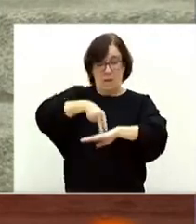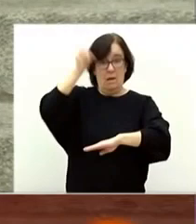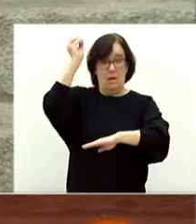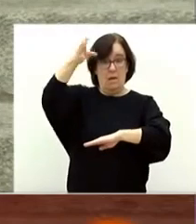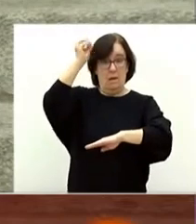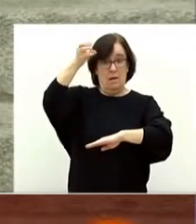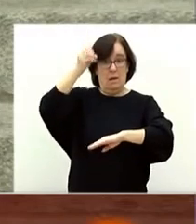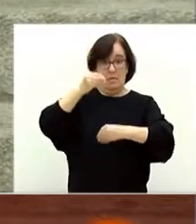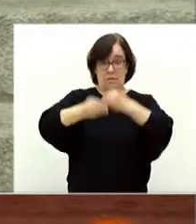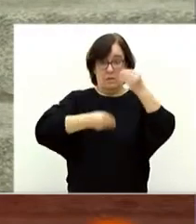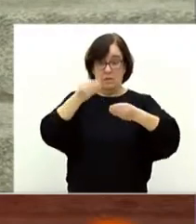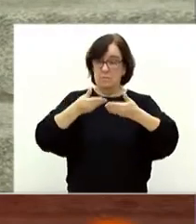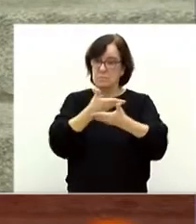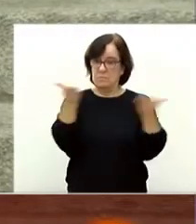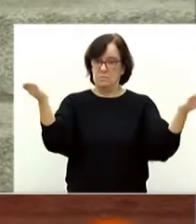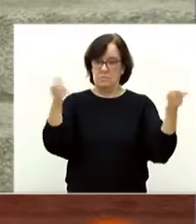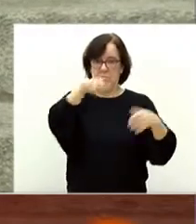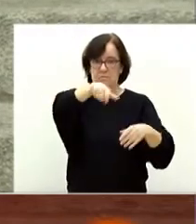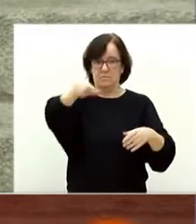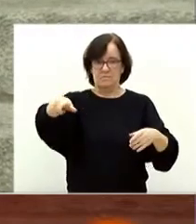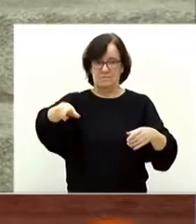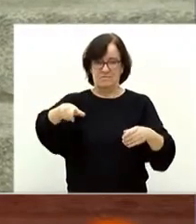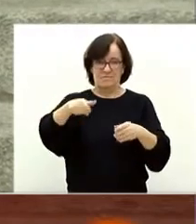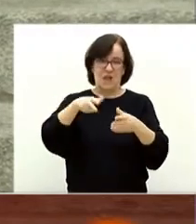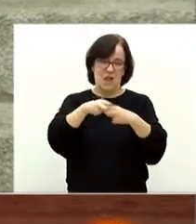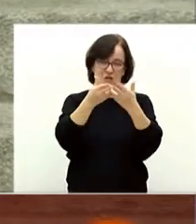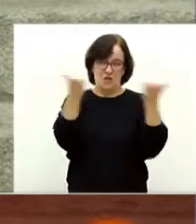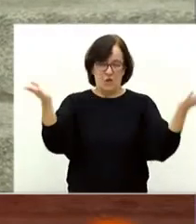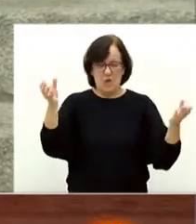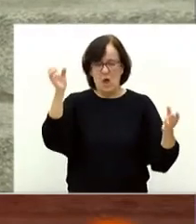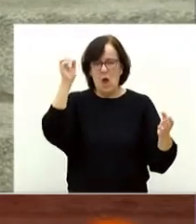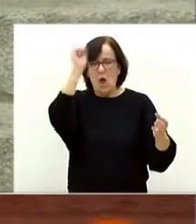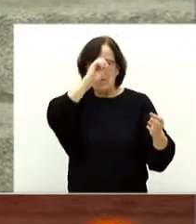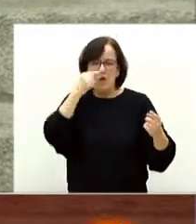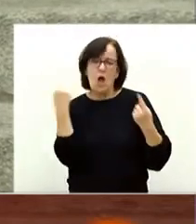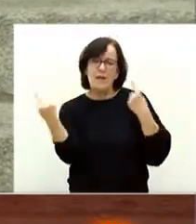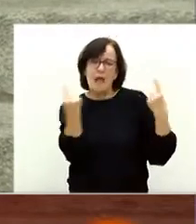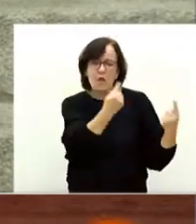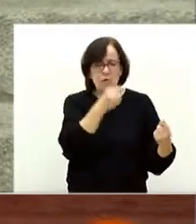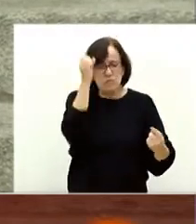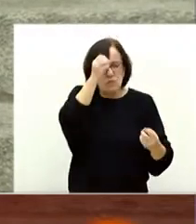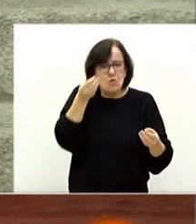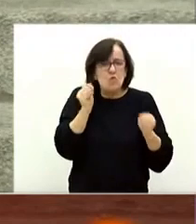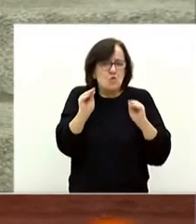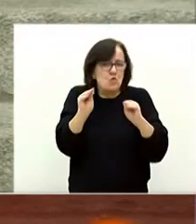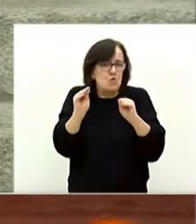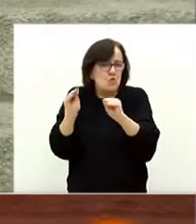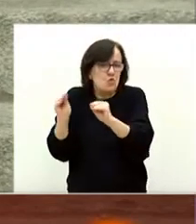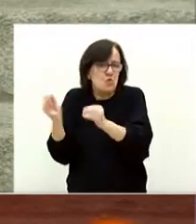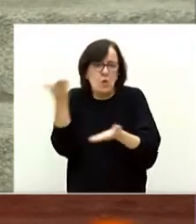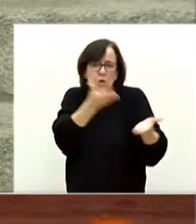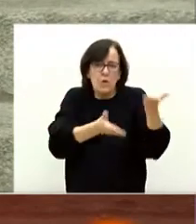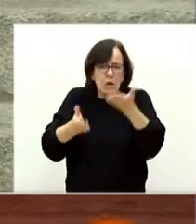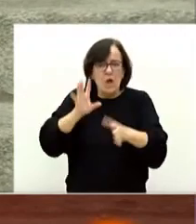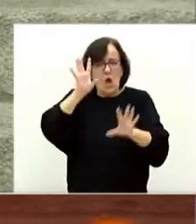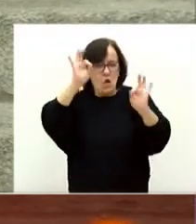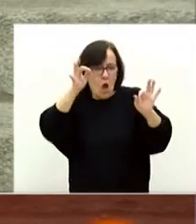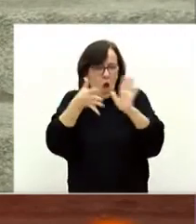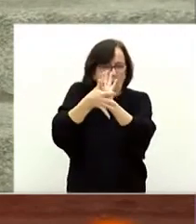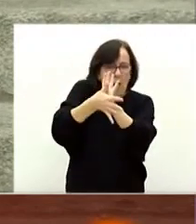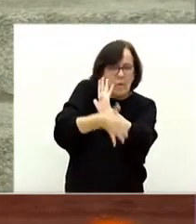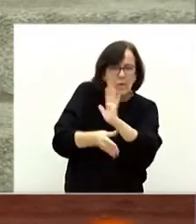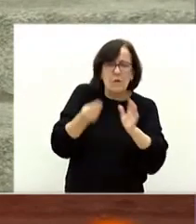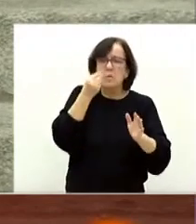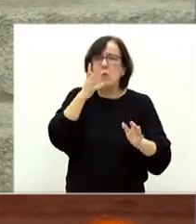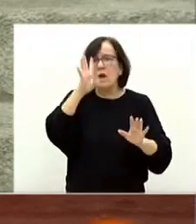se habla a la ciudadanía, ofreciendo las opiniones que cada cual considera mejor fundadas, dando razones que apelan al